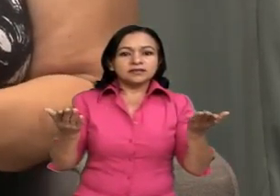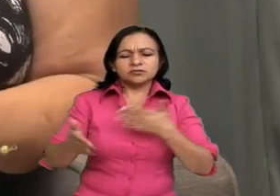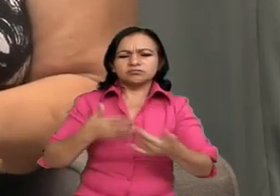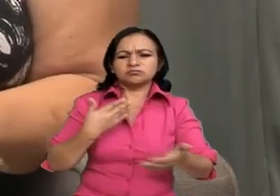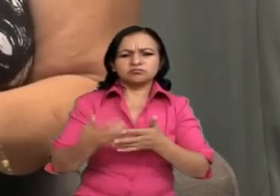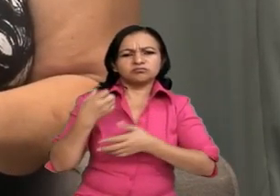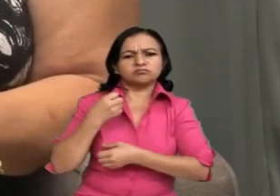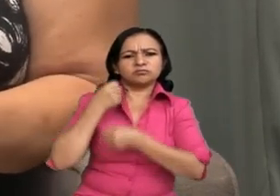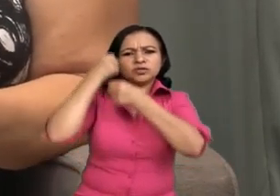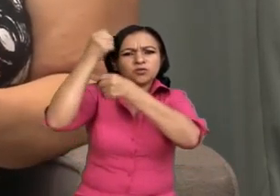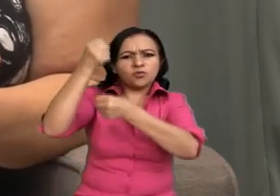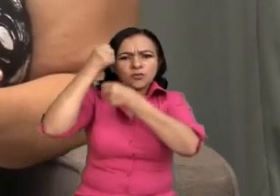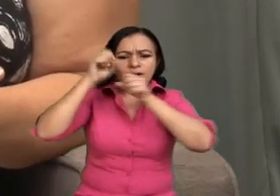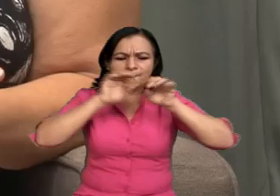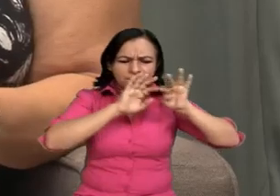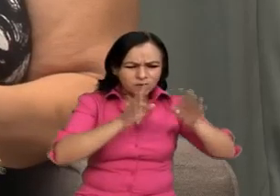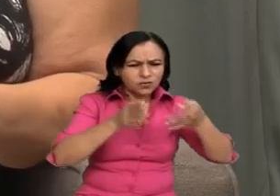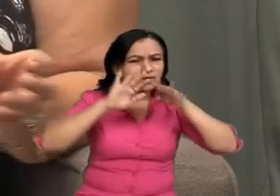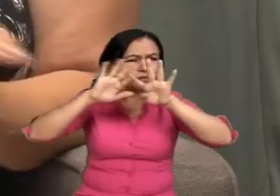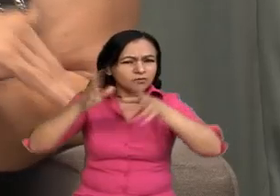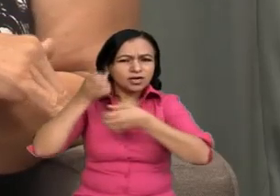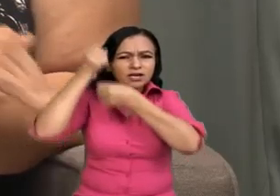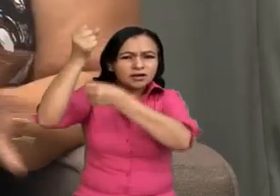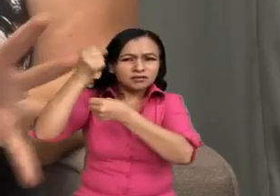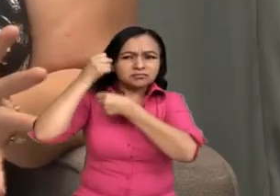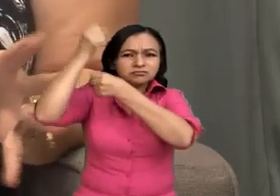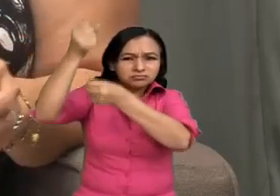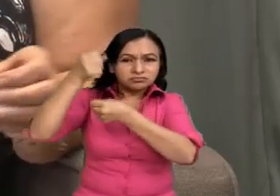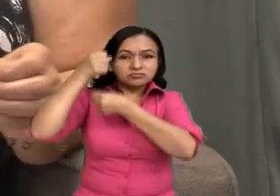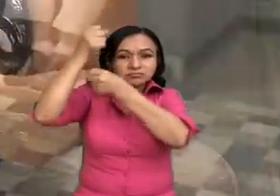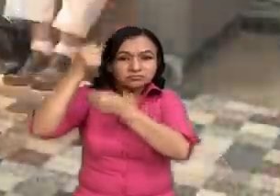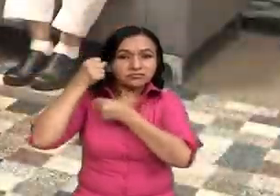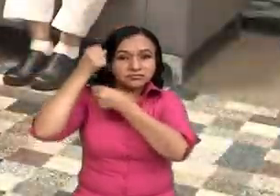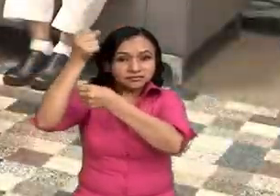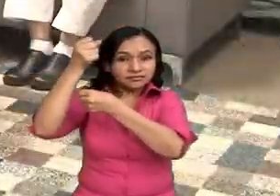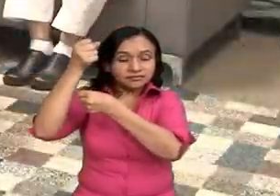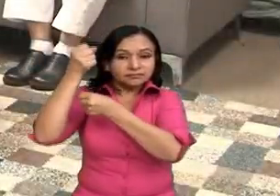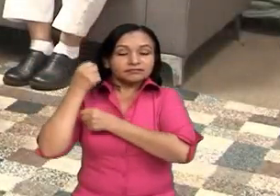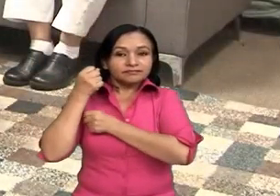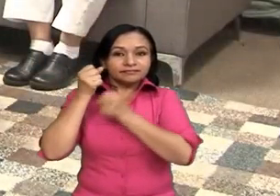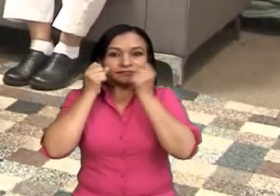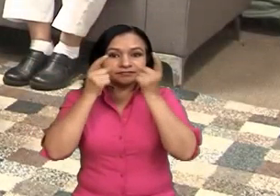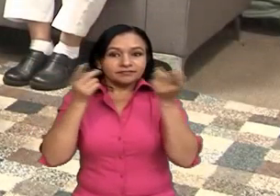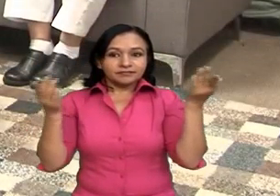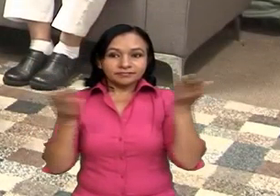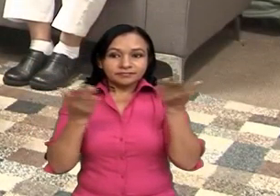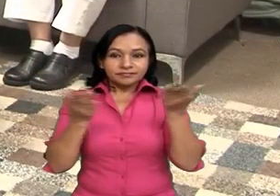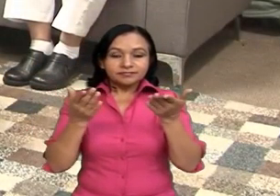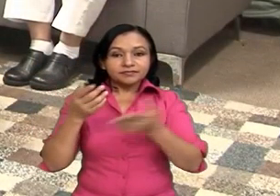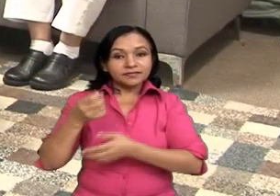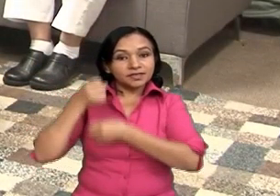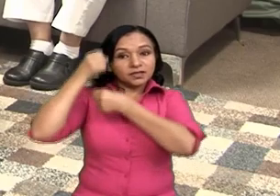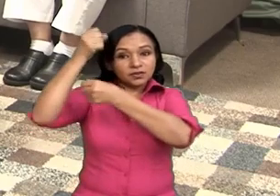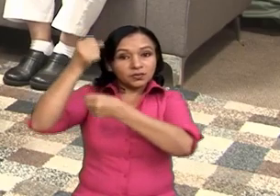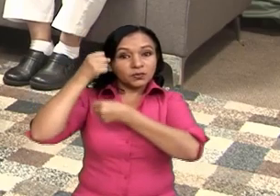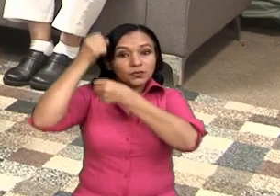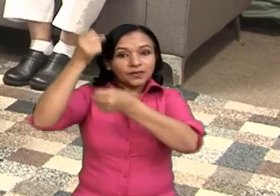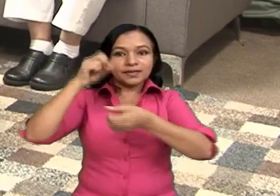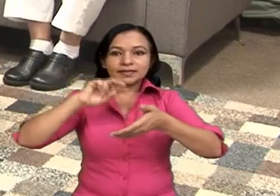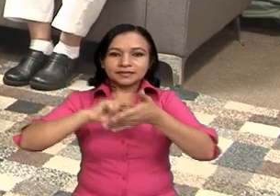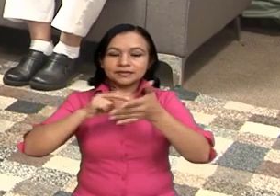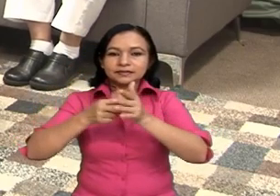huelga. Eso fue como algo, digamos. Y precisamente que esta huelga significó